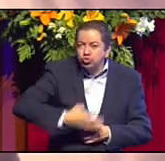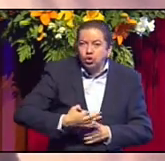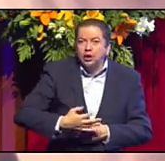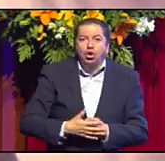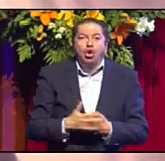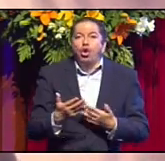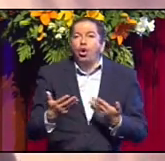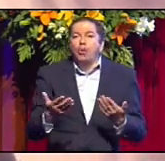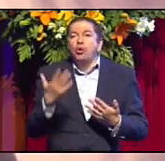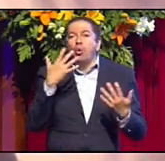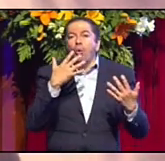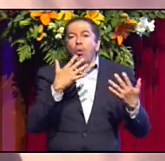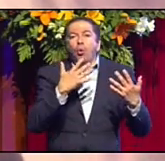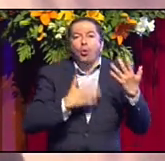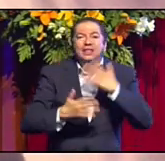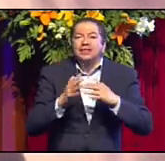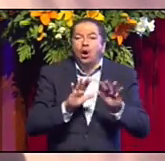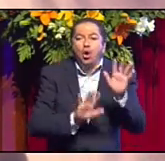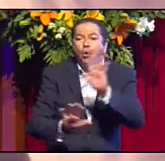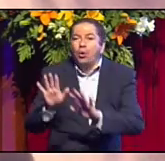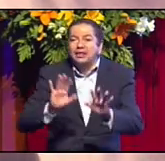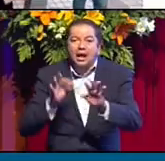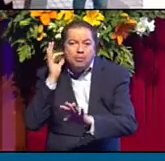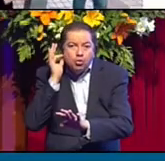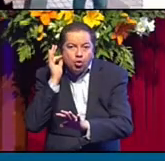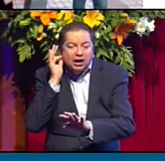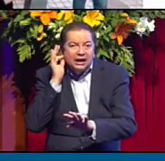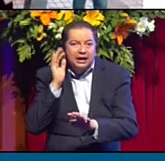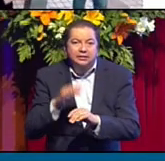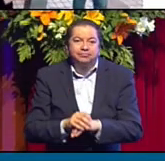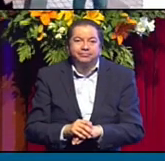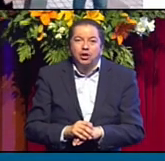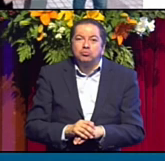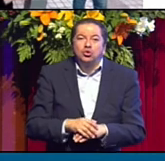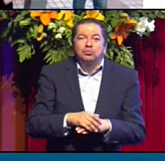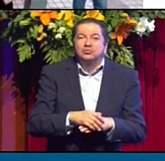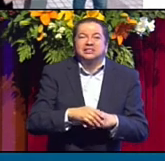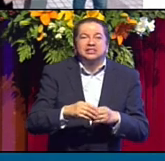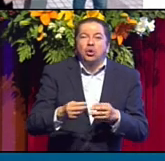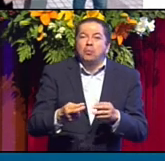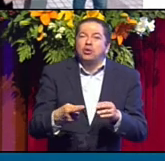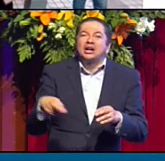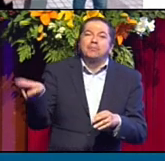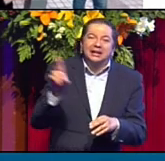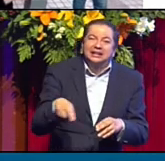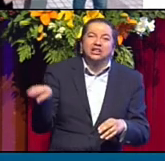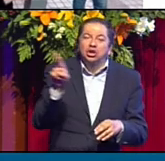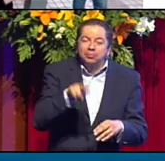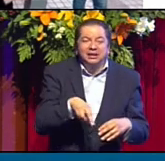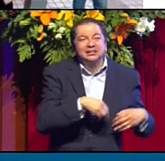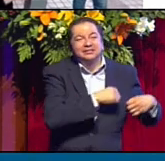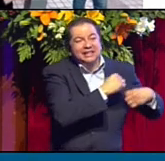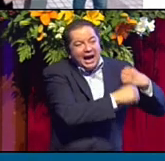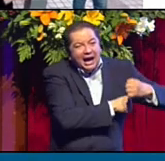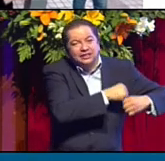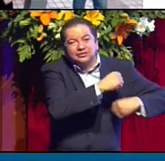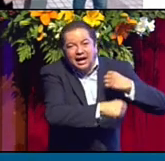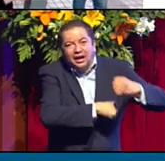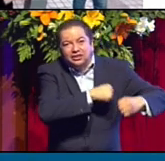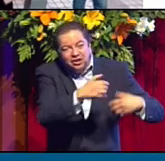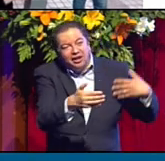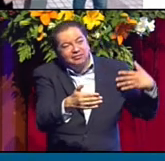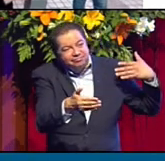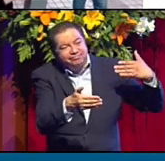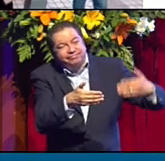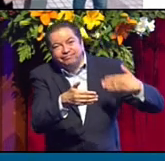efectivamente, de cómo cuidamos mejor a nuestras mujeres. Hay muchas cosas que se replican década por década, generación por generación.